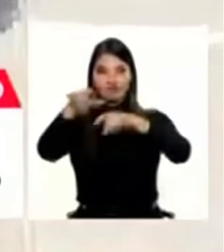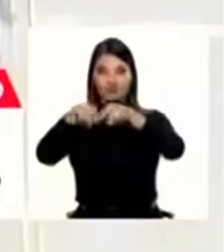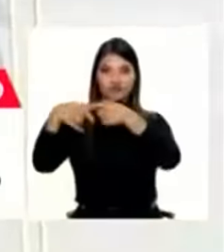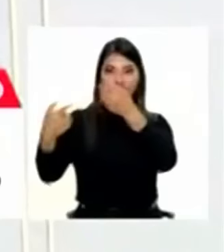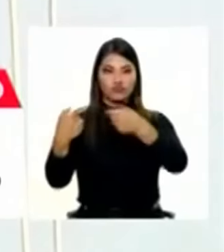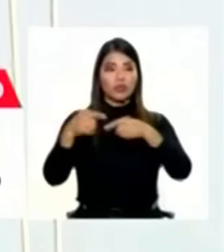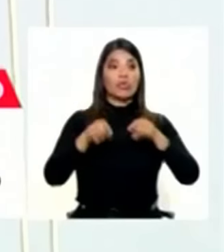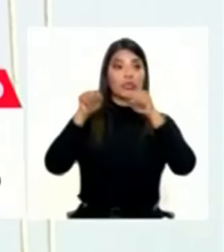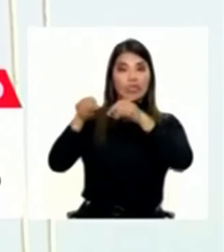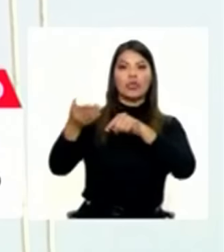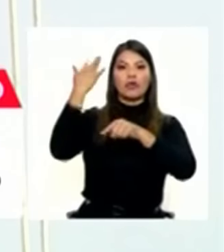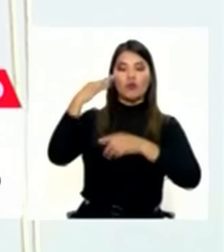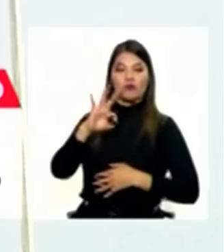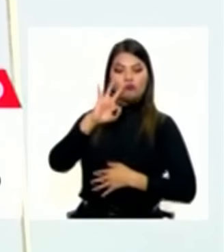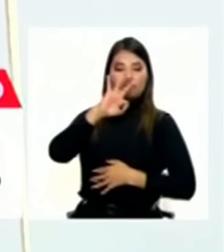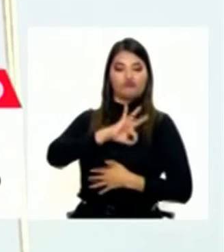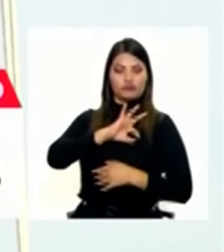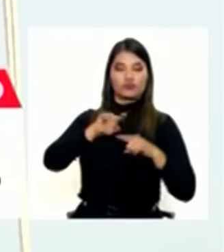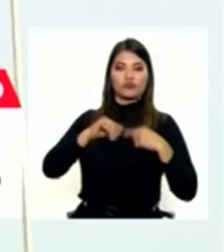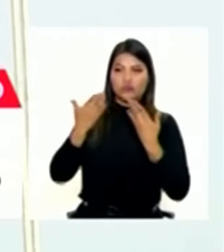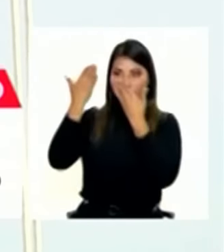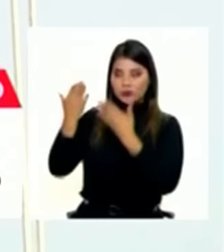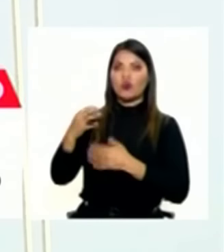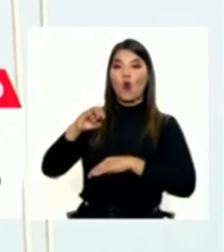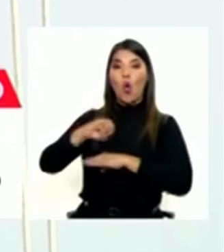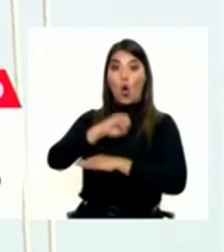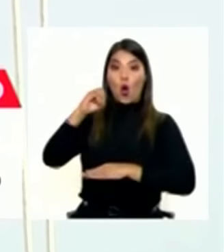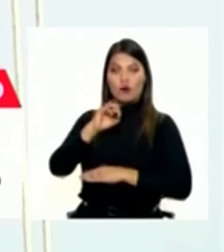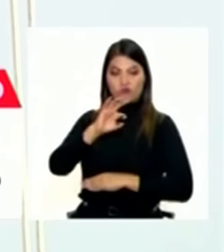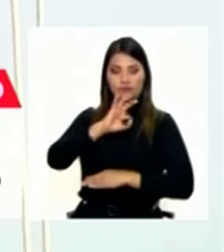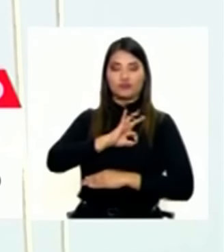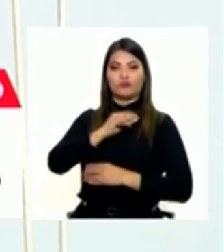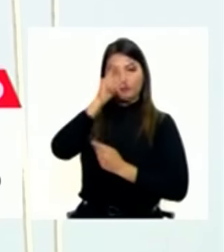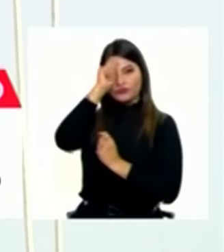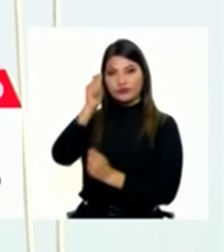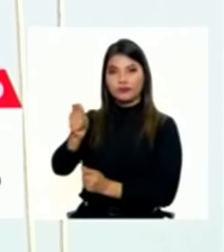la condecoración Ala de Oro.